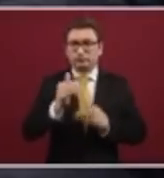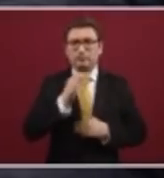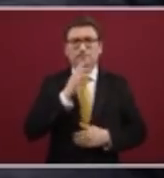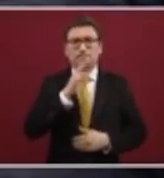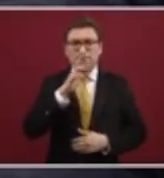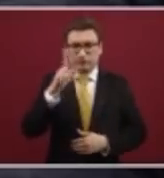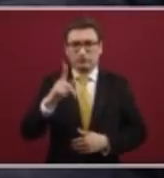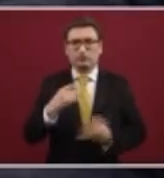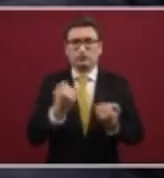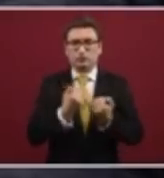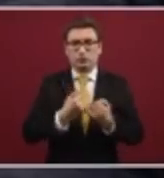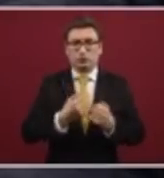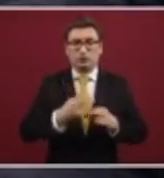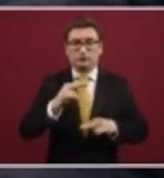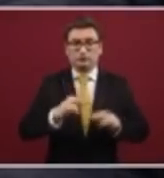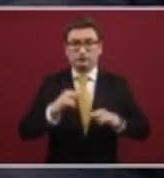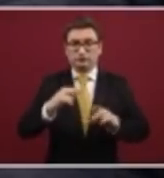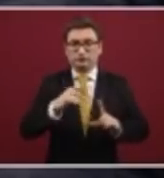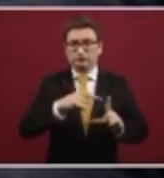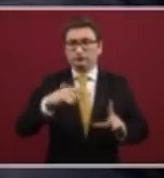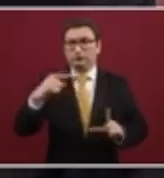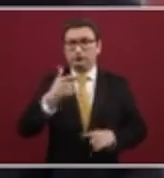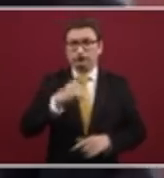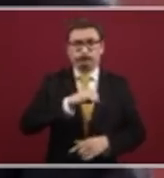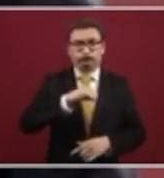inflación, que